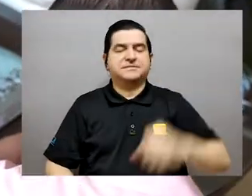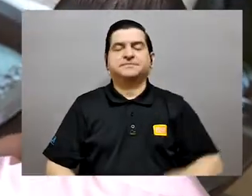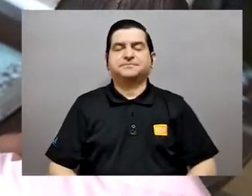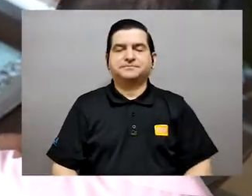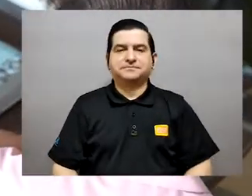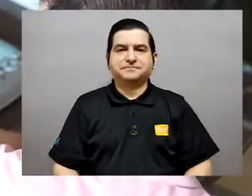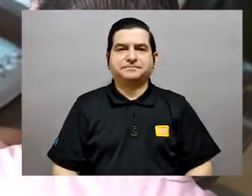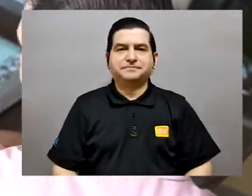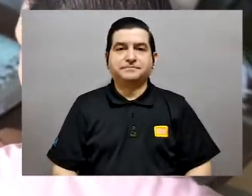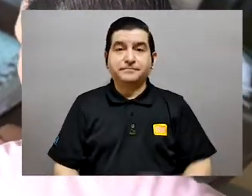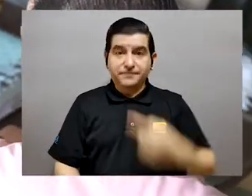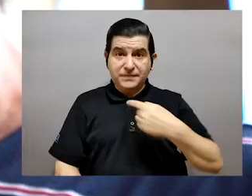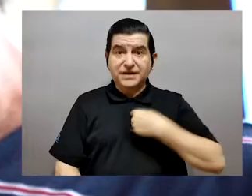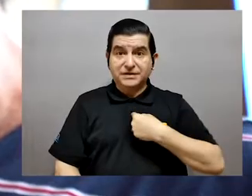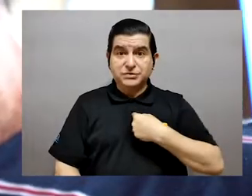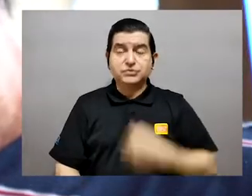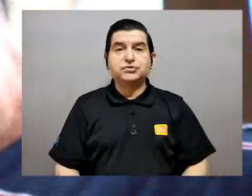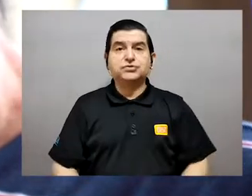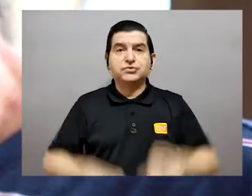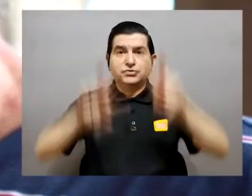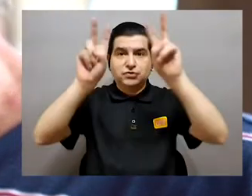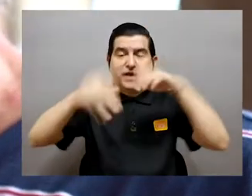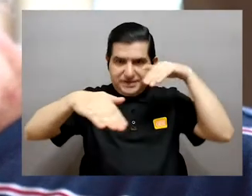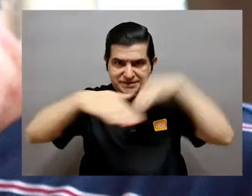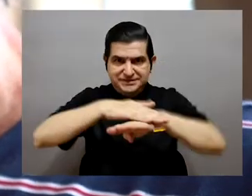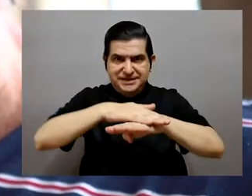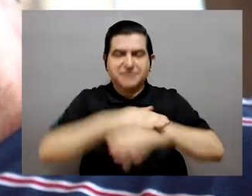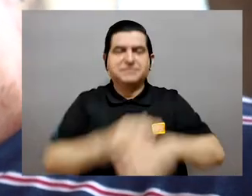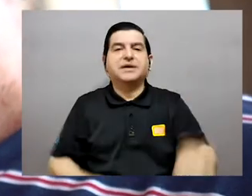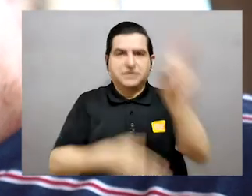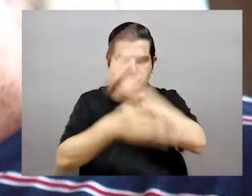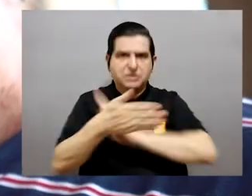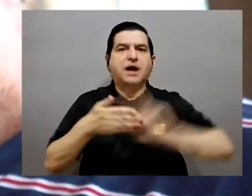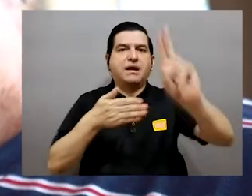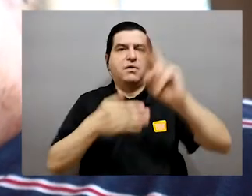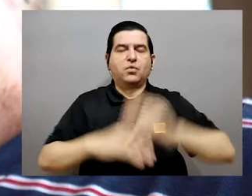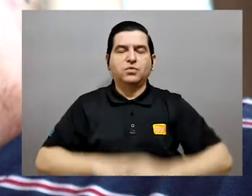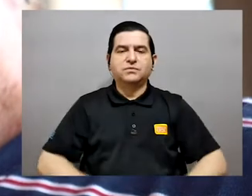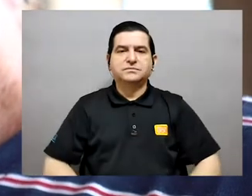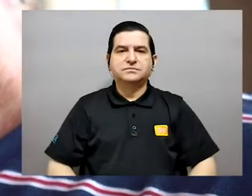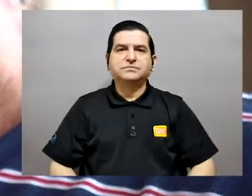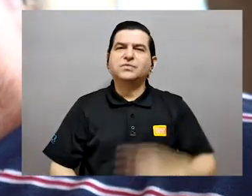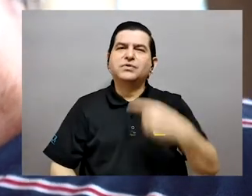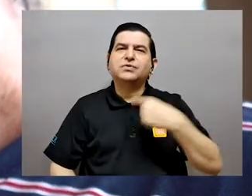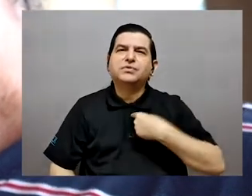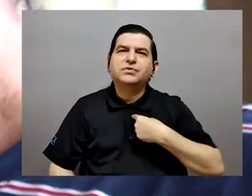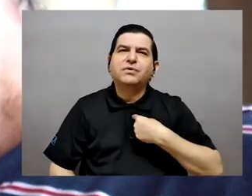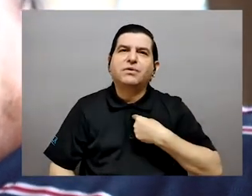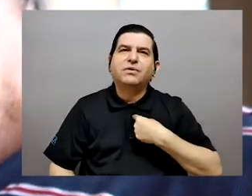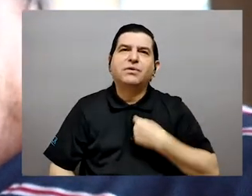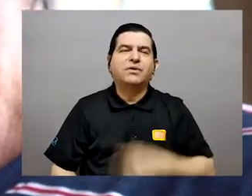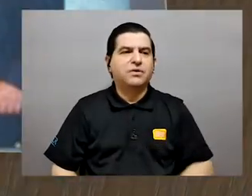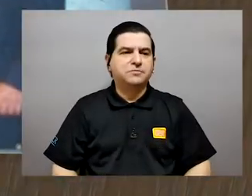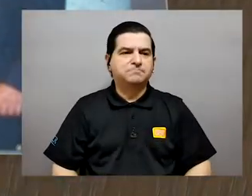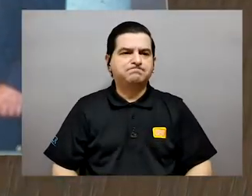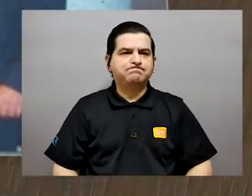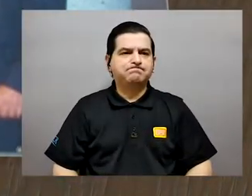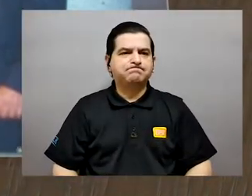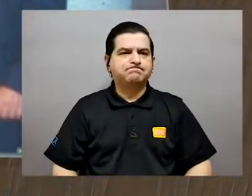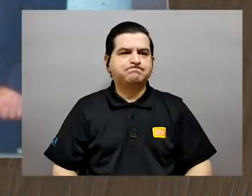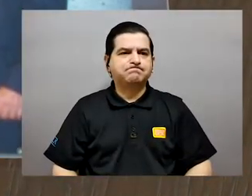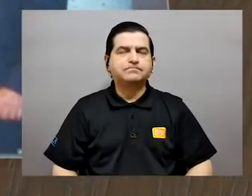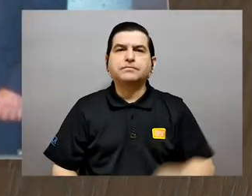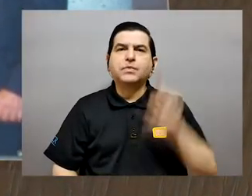Decía, en mi familia, solo mi madre tenía ese sueño de que yo siguiera estudiando y yo quería y yo le decía, yo quiero